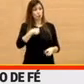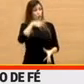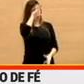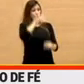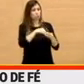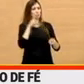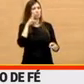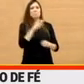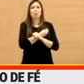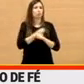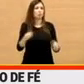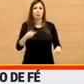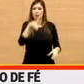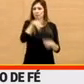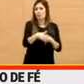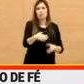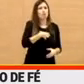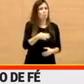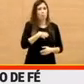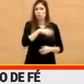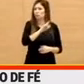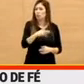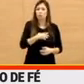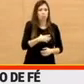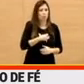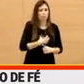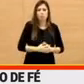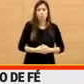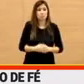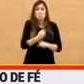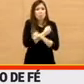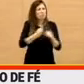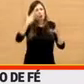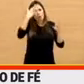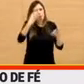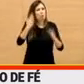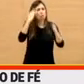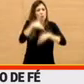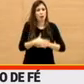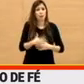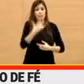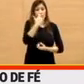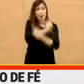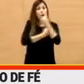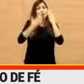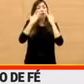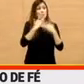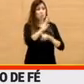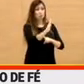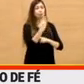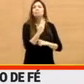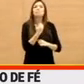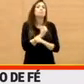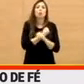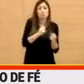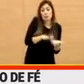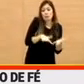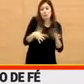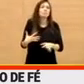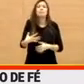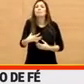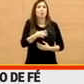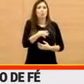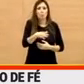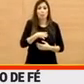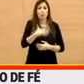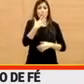Es imposible. Es imposible porque es incoherente, porque económicamente es imposible de llevar a cabo la agenda social si se aceptan